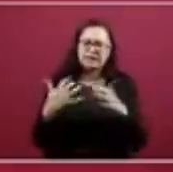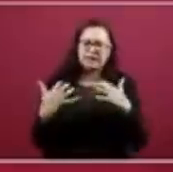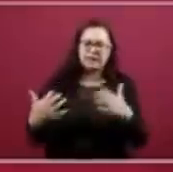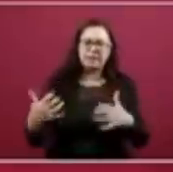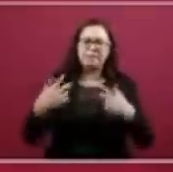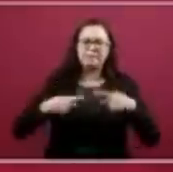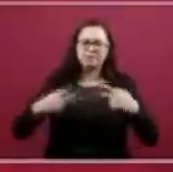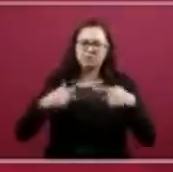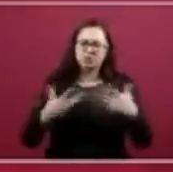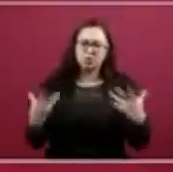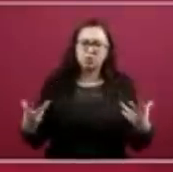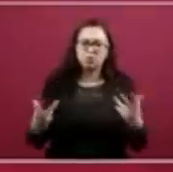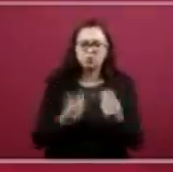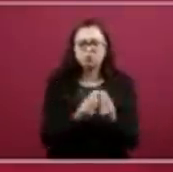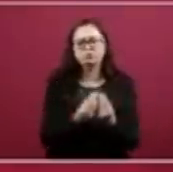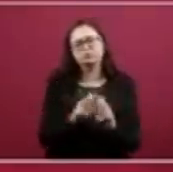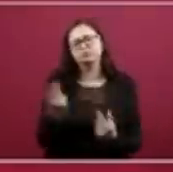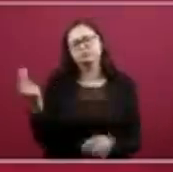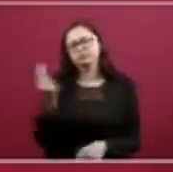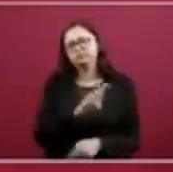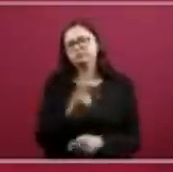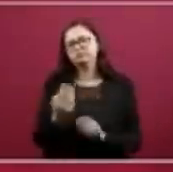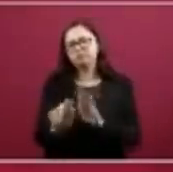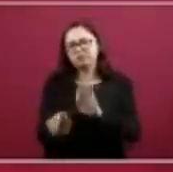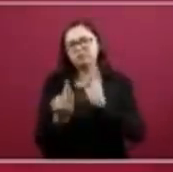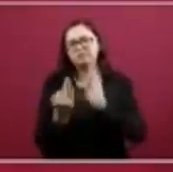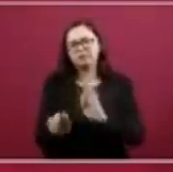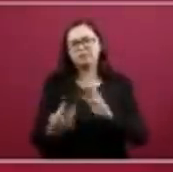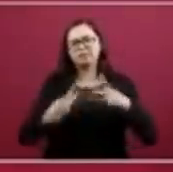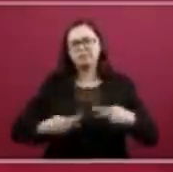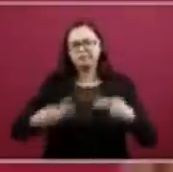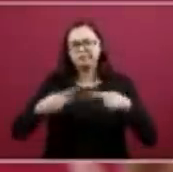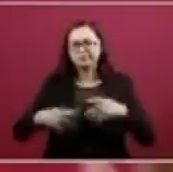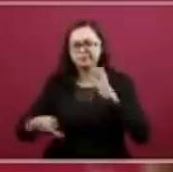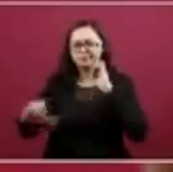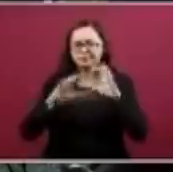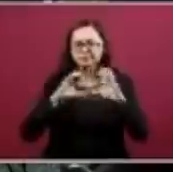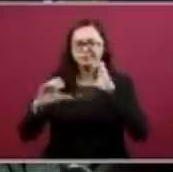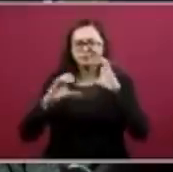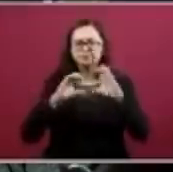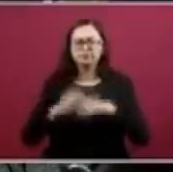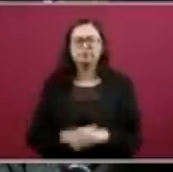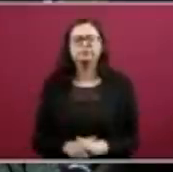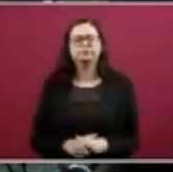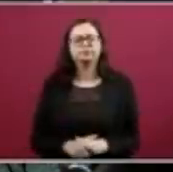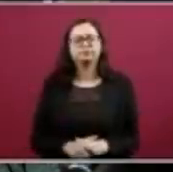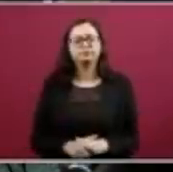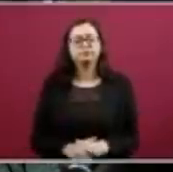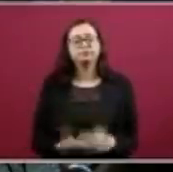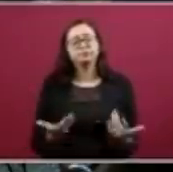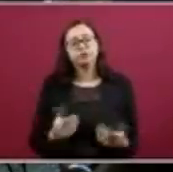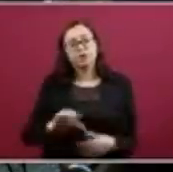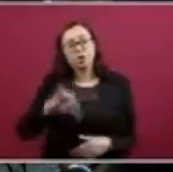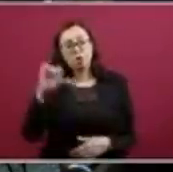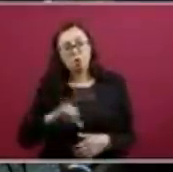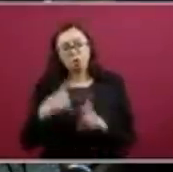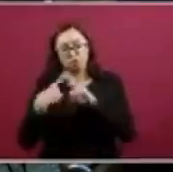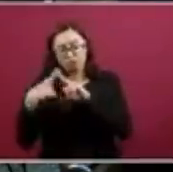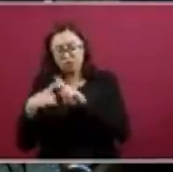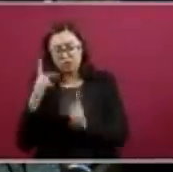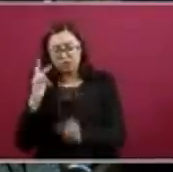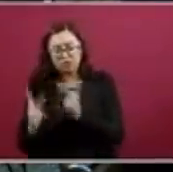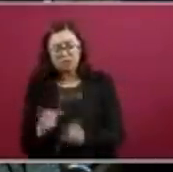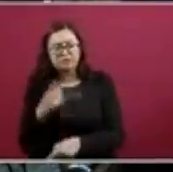necesito tener la comunicación con los ciudadanos. Y sobre la encuesta que publicamos hoy, el posicionamiento que tienen